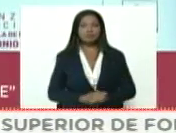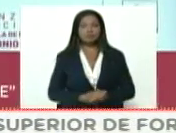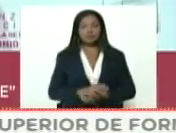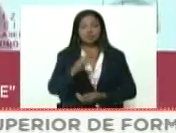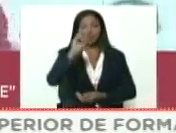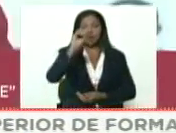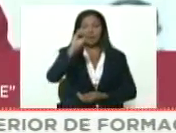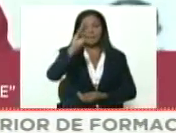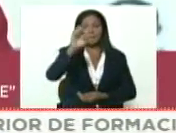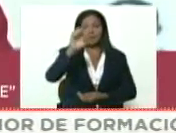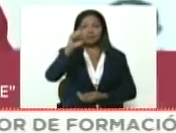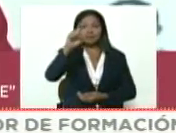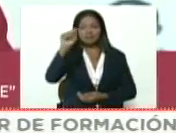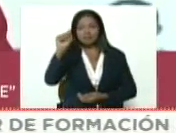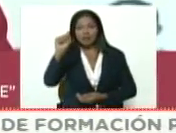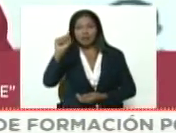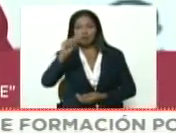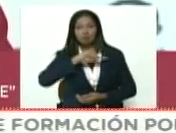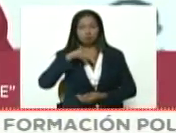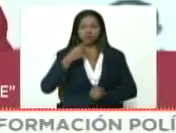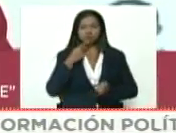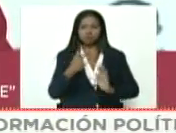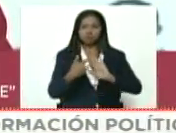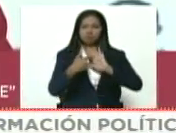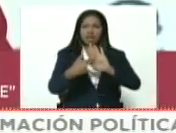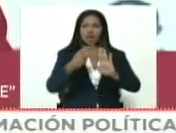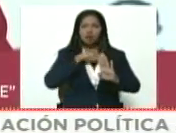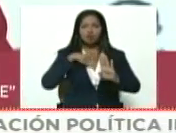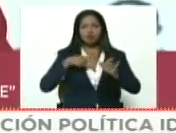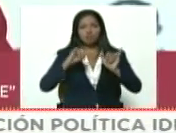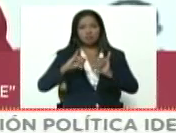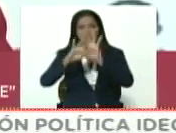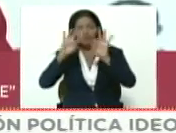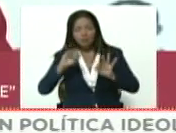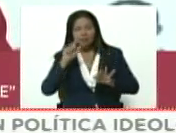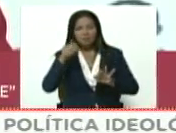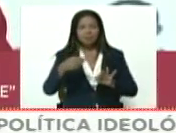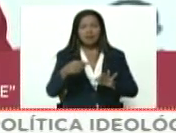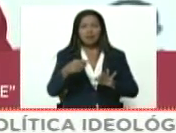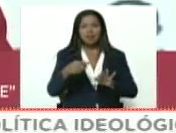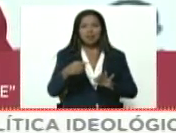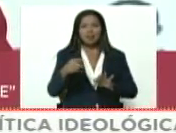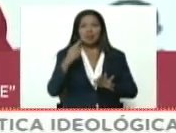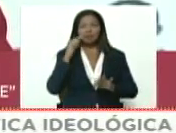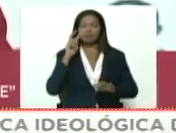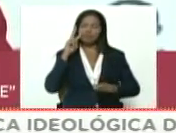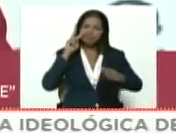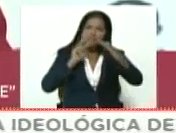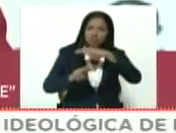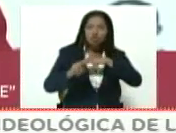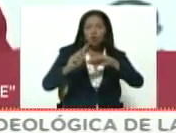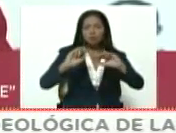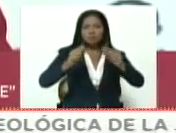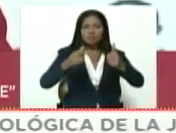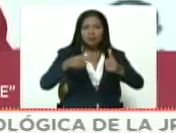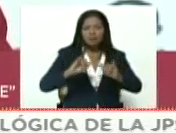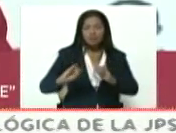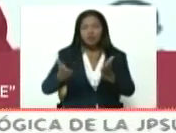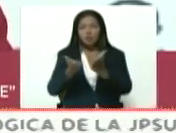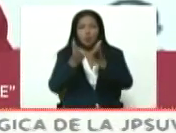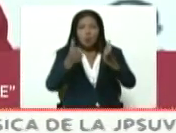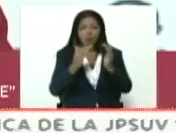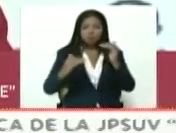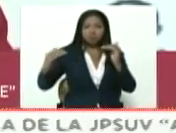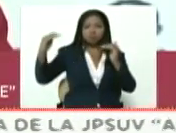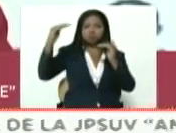bueno, nos transmitiera cuál es la visión de la Dirección Nacional sobre el inicio de esta escuela